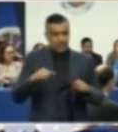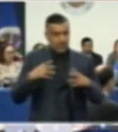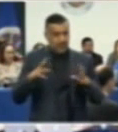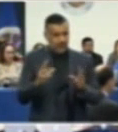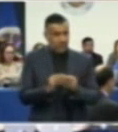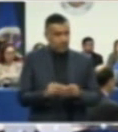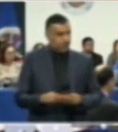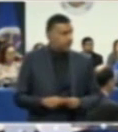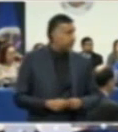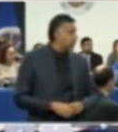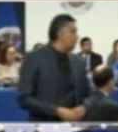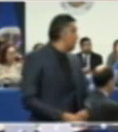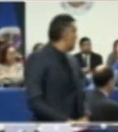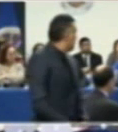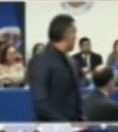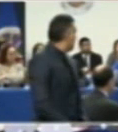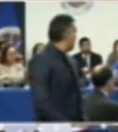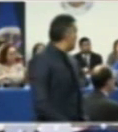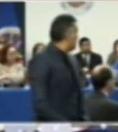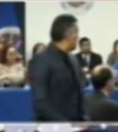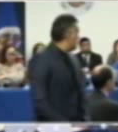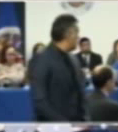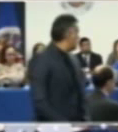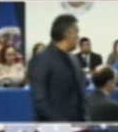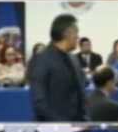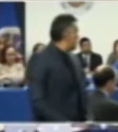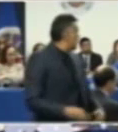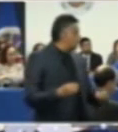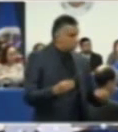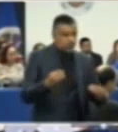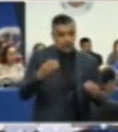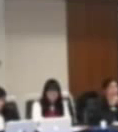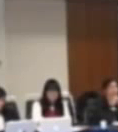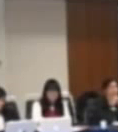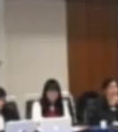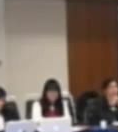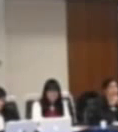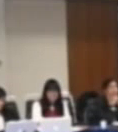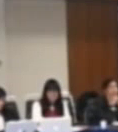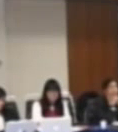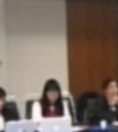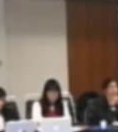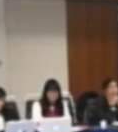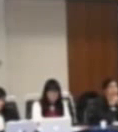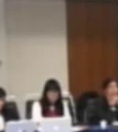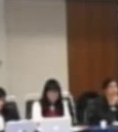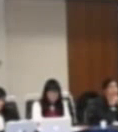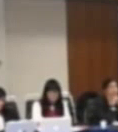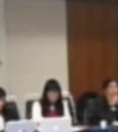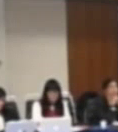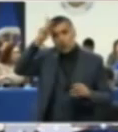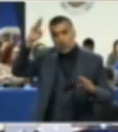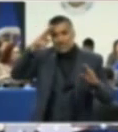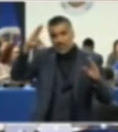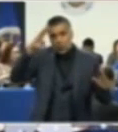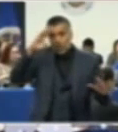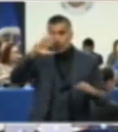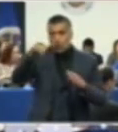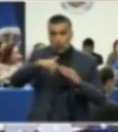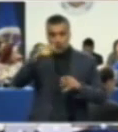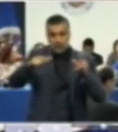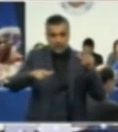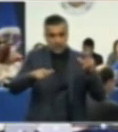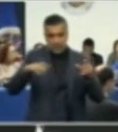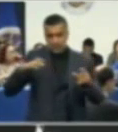efecto. Por favor. Muchas gracias, señor presidente de la Comisión Interamericana de Derechos Humanos. En primer lugar, el Estado peruano saluda a todos los integrantes